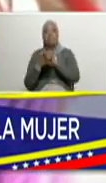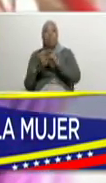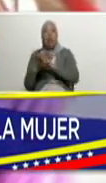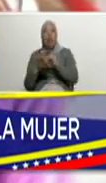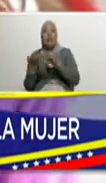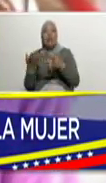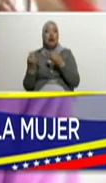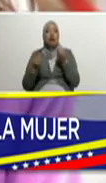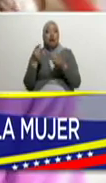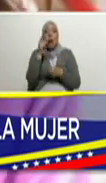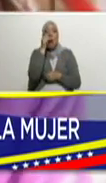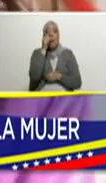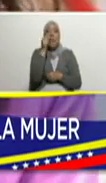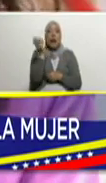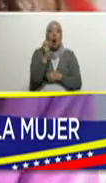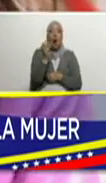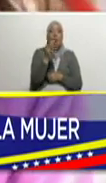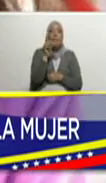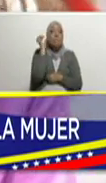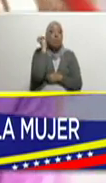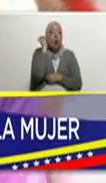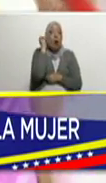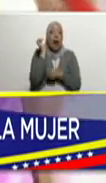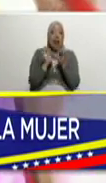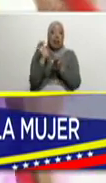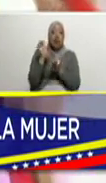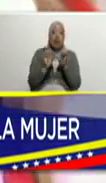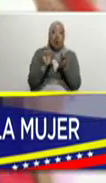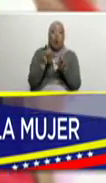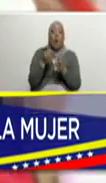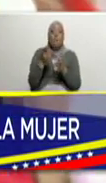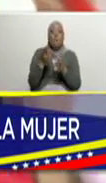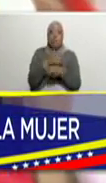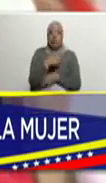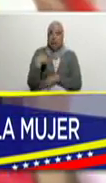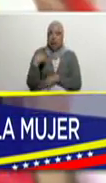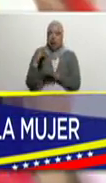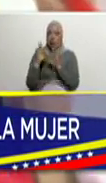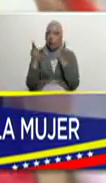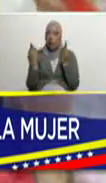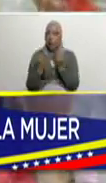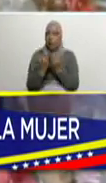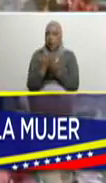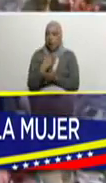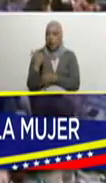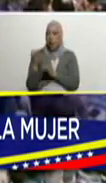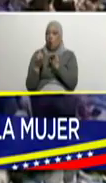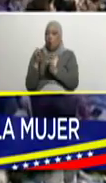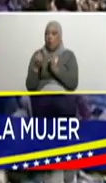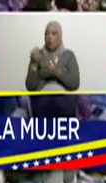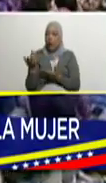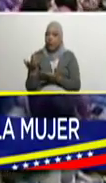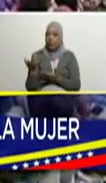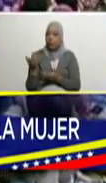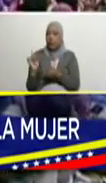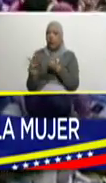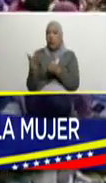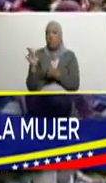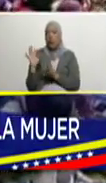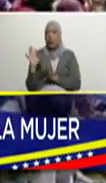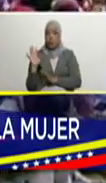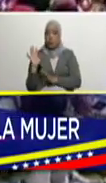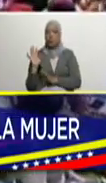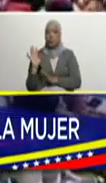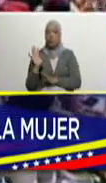van a estudiar a través de este programa a los hombres y las mujeres que quieran formar una familia. A través